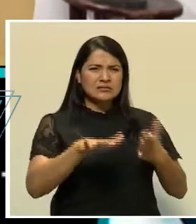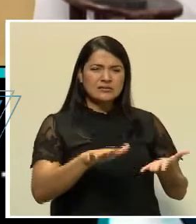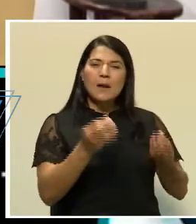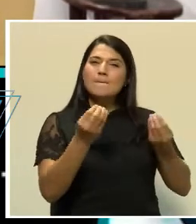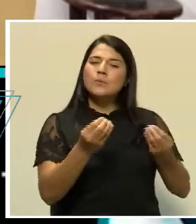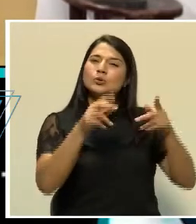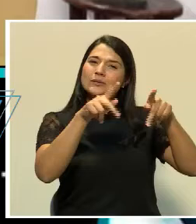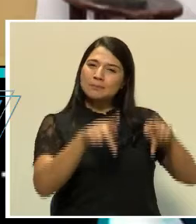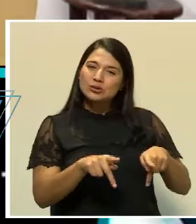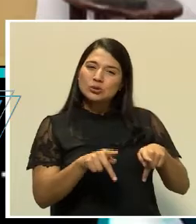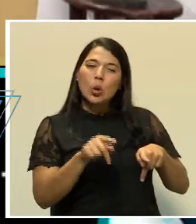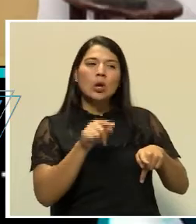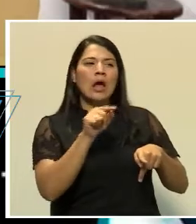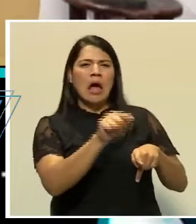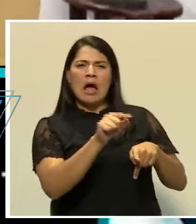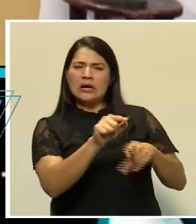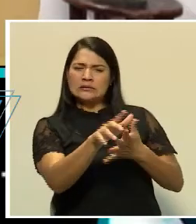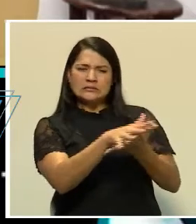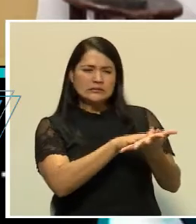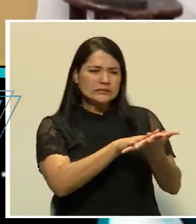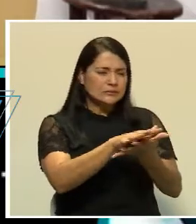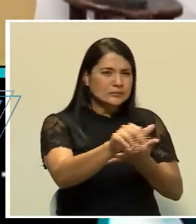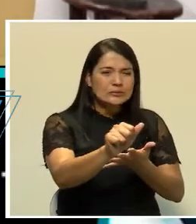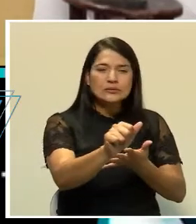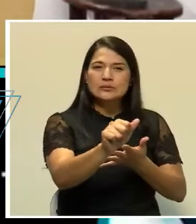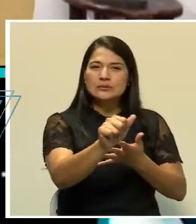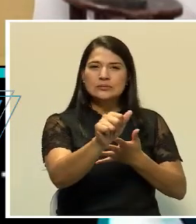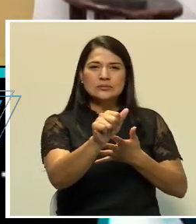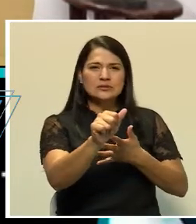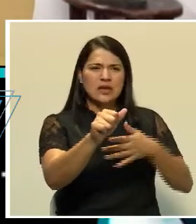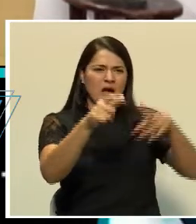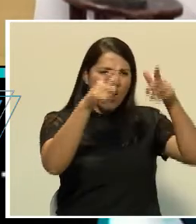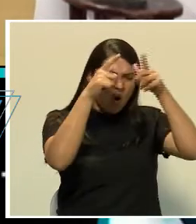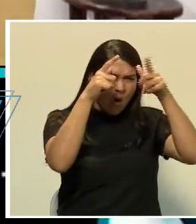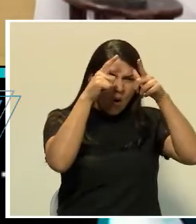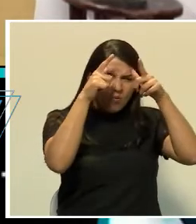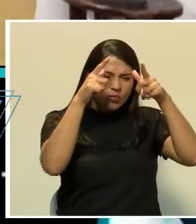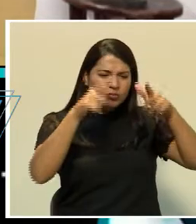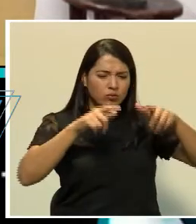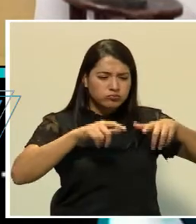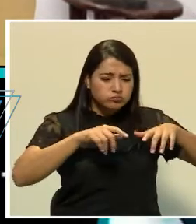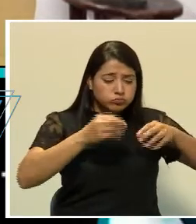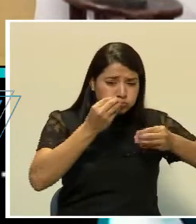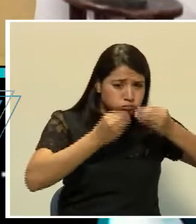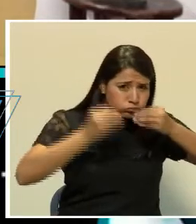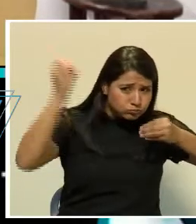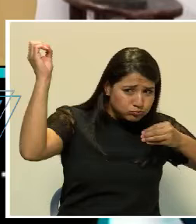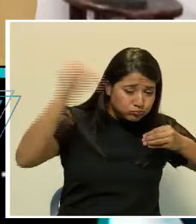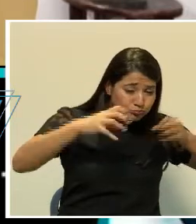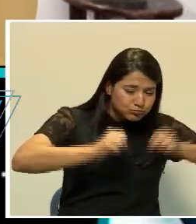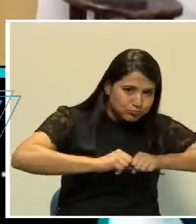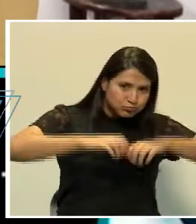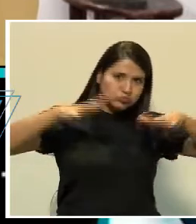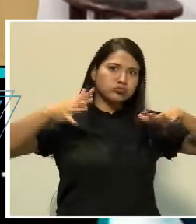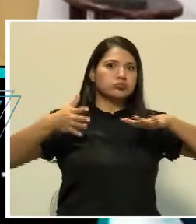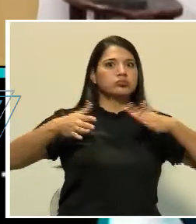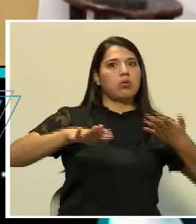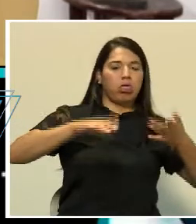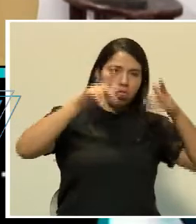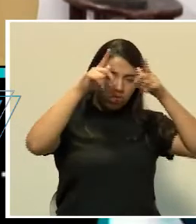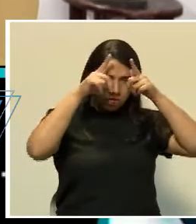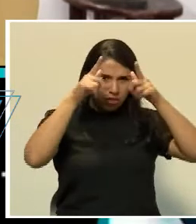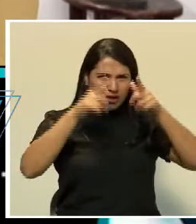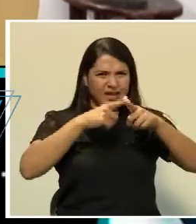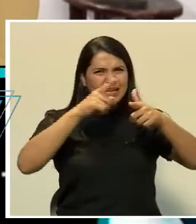personas, habían destrozado el ganado con bombas, y cuando le preguntaron a Picasso ¿qué significaba ese